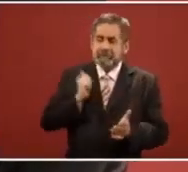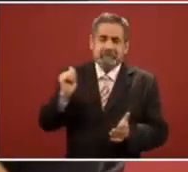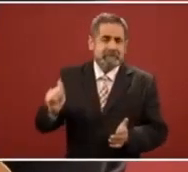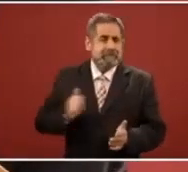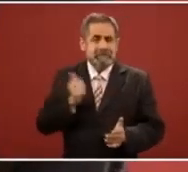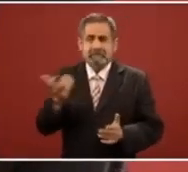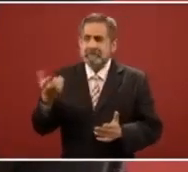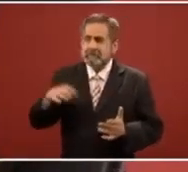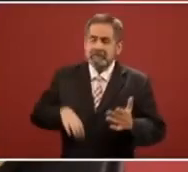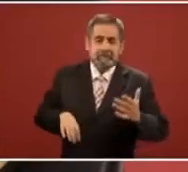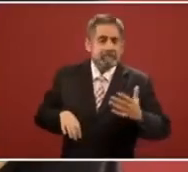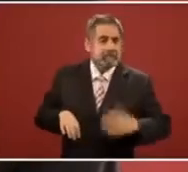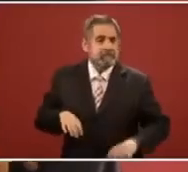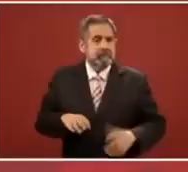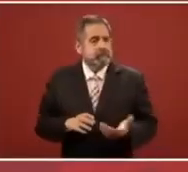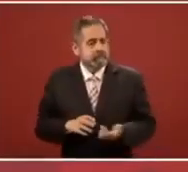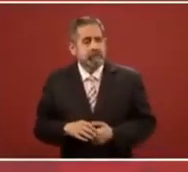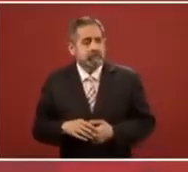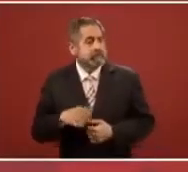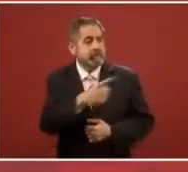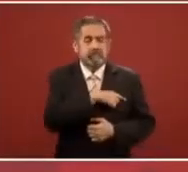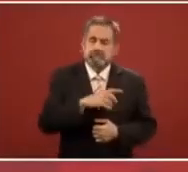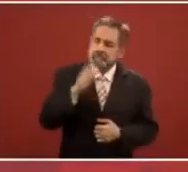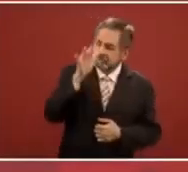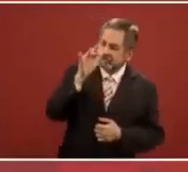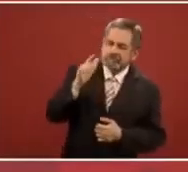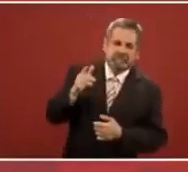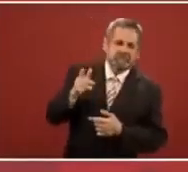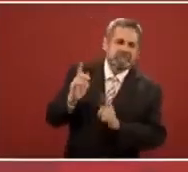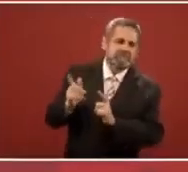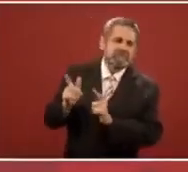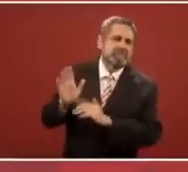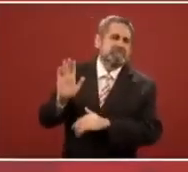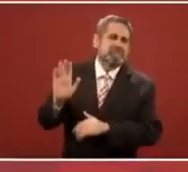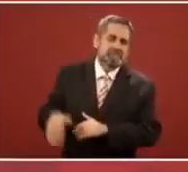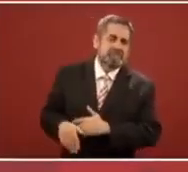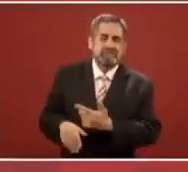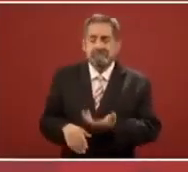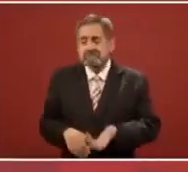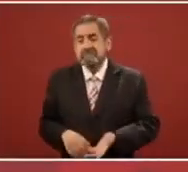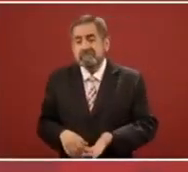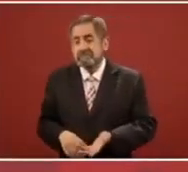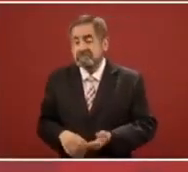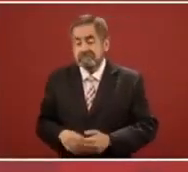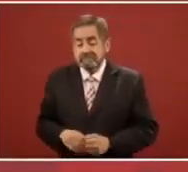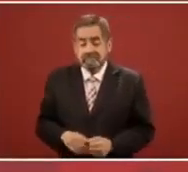de cómo se burlaban de la